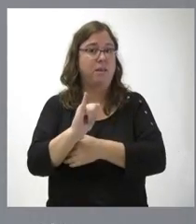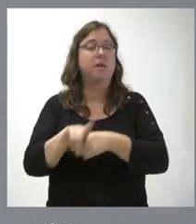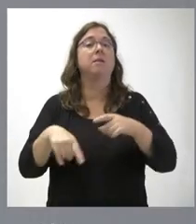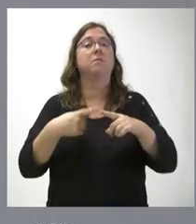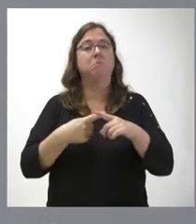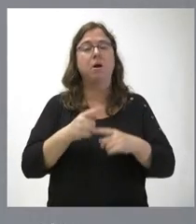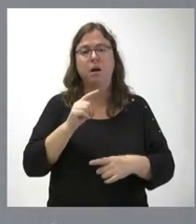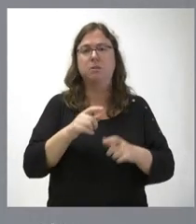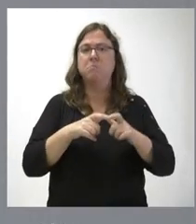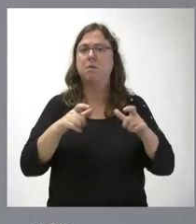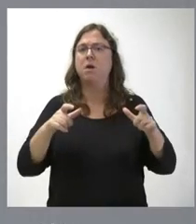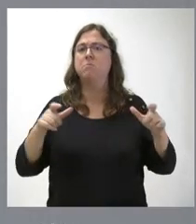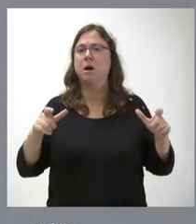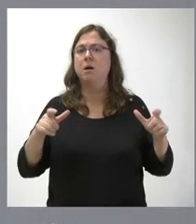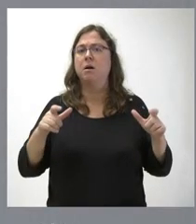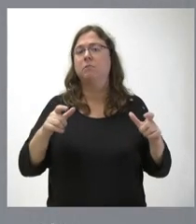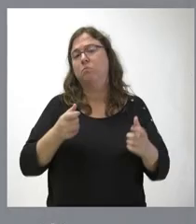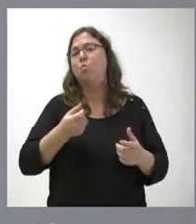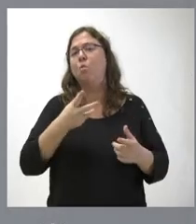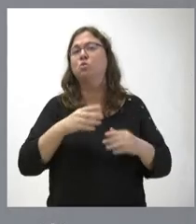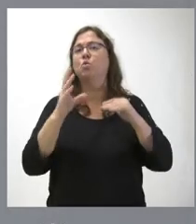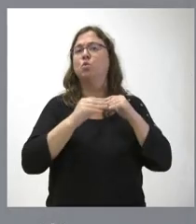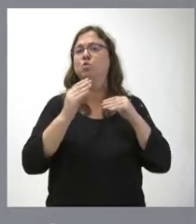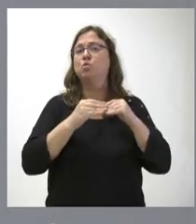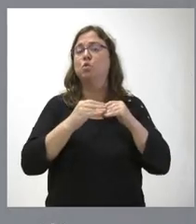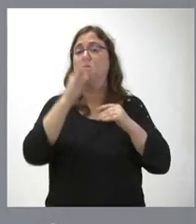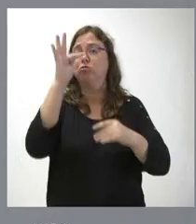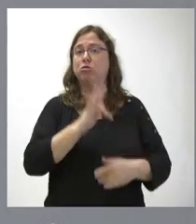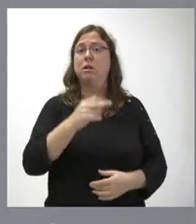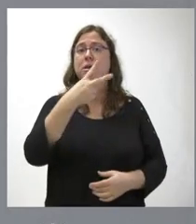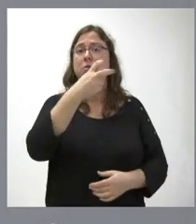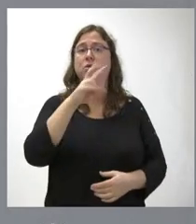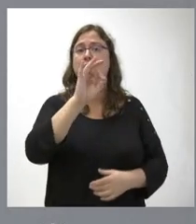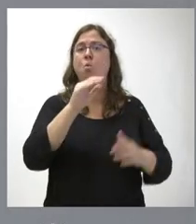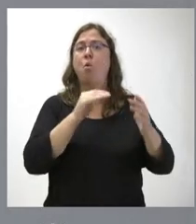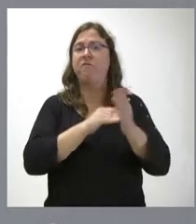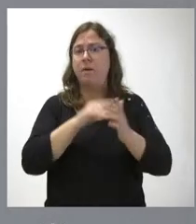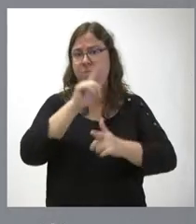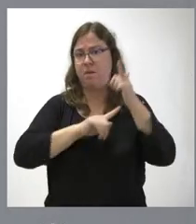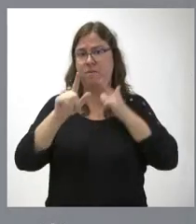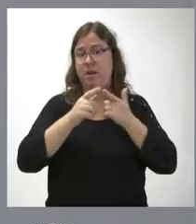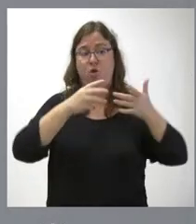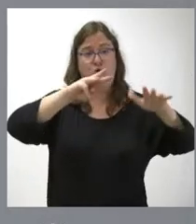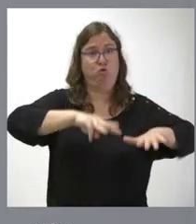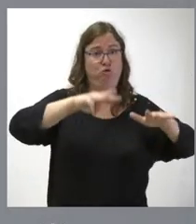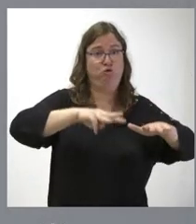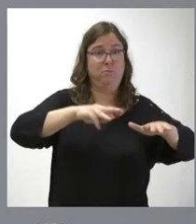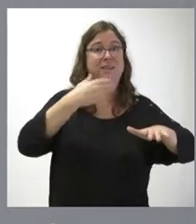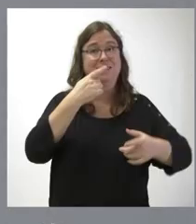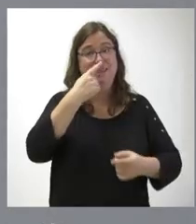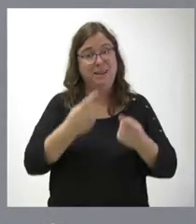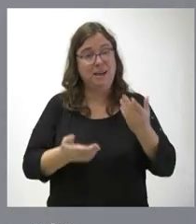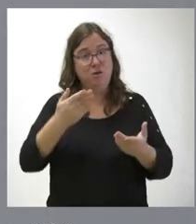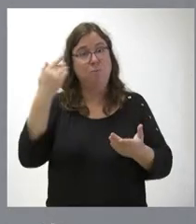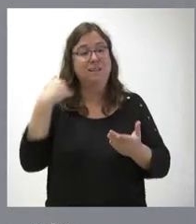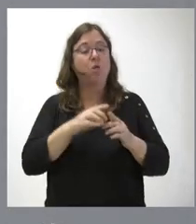teniendo un crecimiento en el número de usuarios son ya 2500.000 viajes en los ocho primeros meses que son más que los del año pasado sino que además